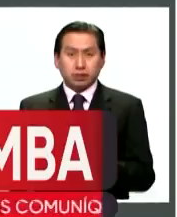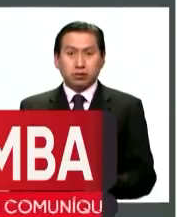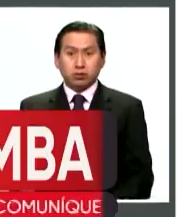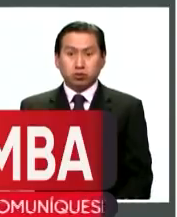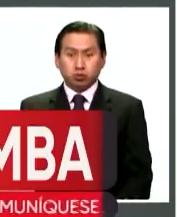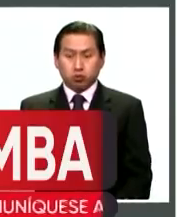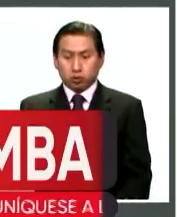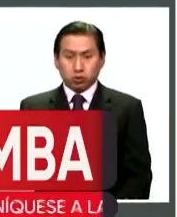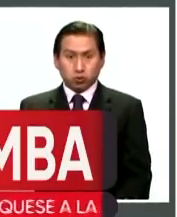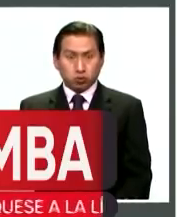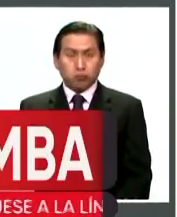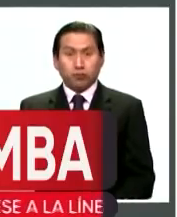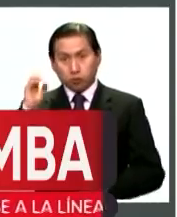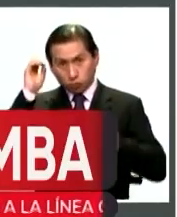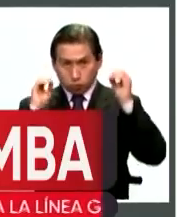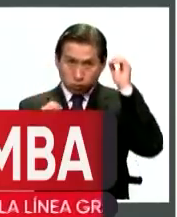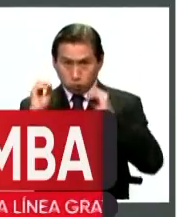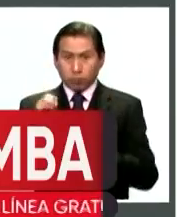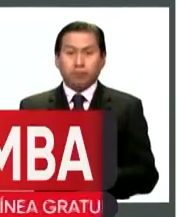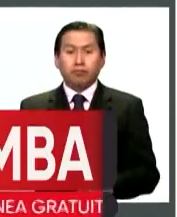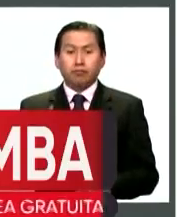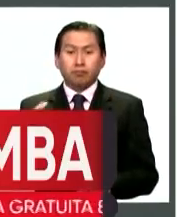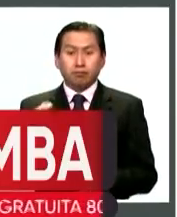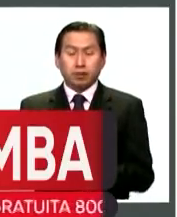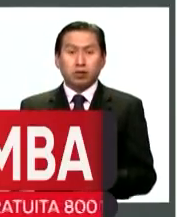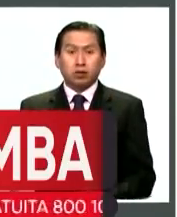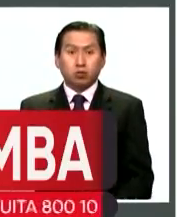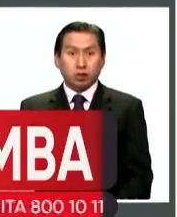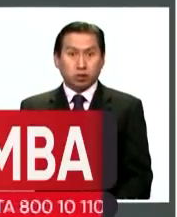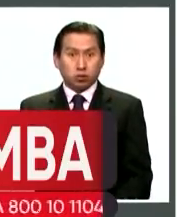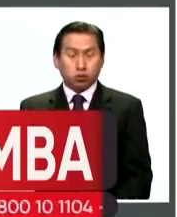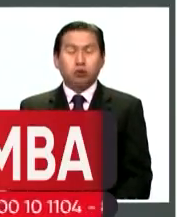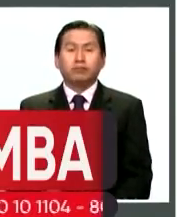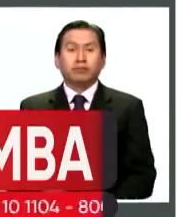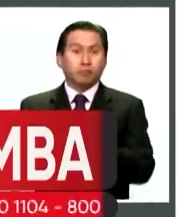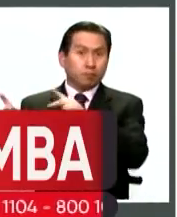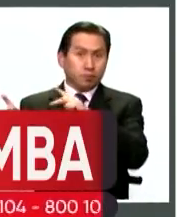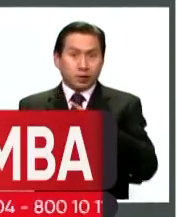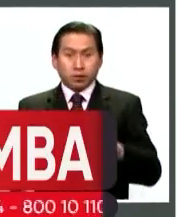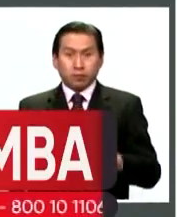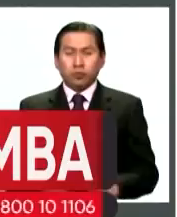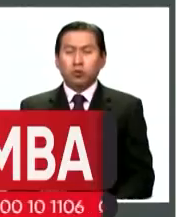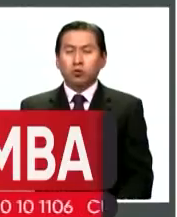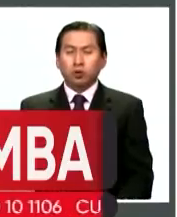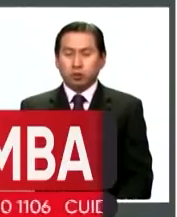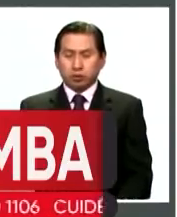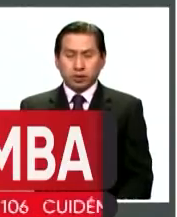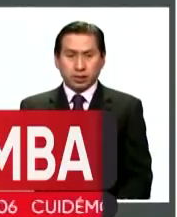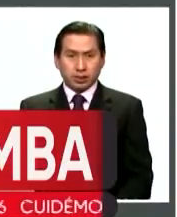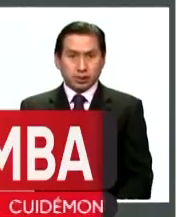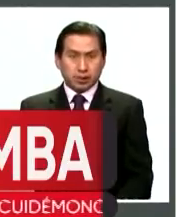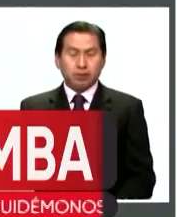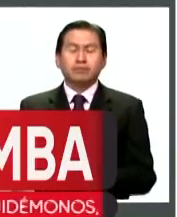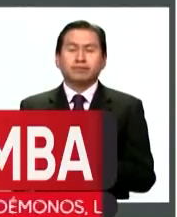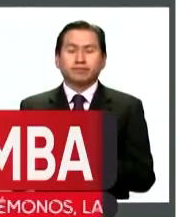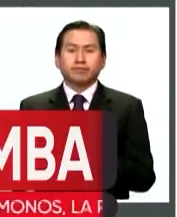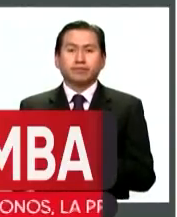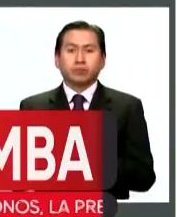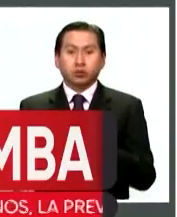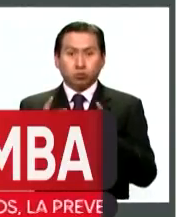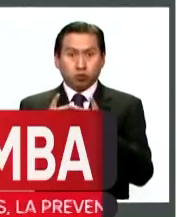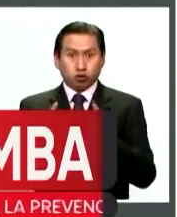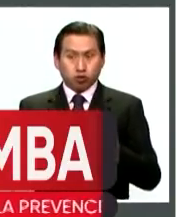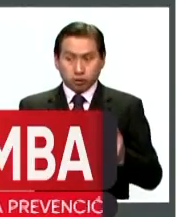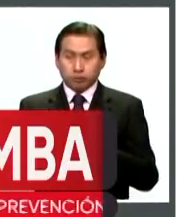6.201, Oruro 1.048, Pando 473,